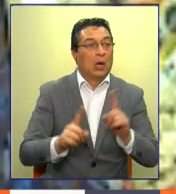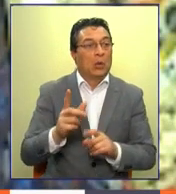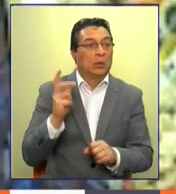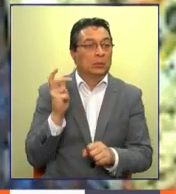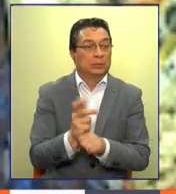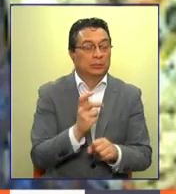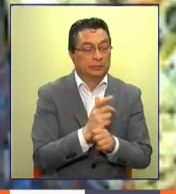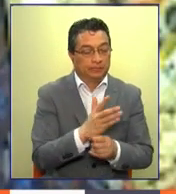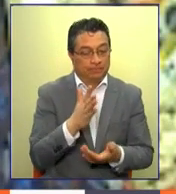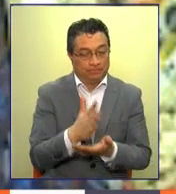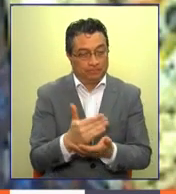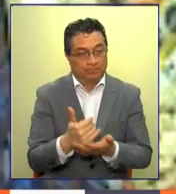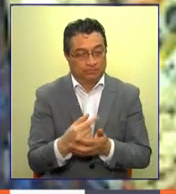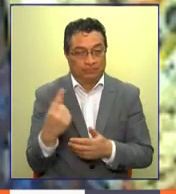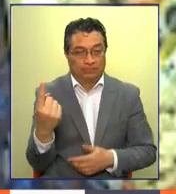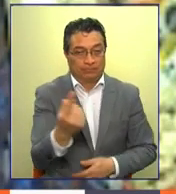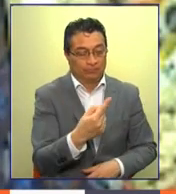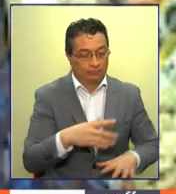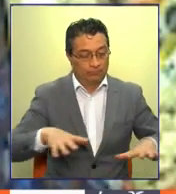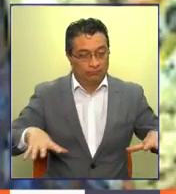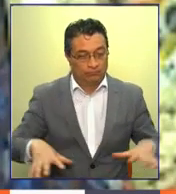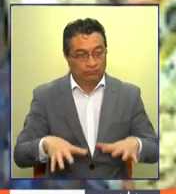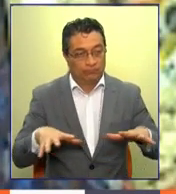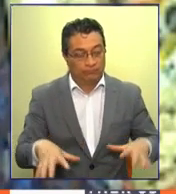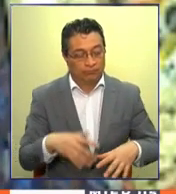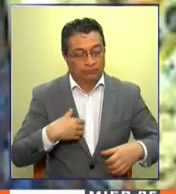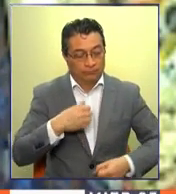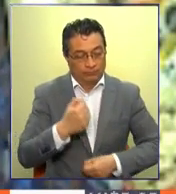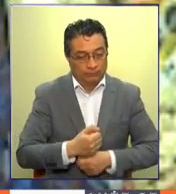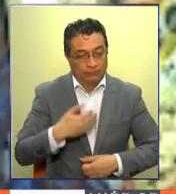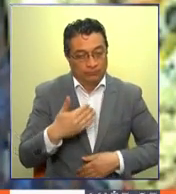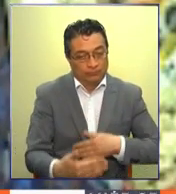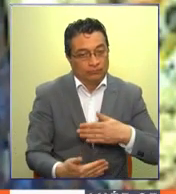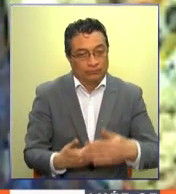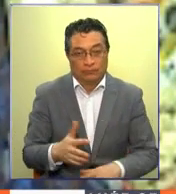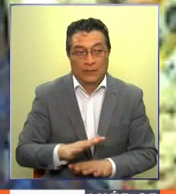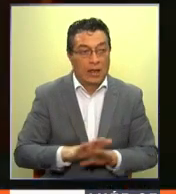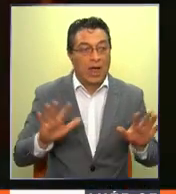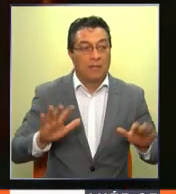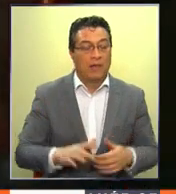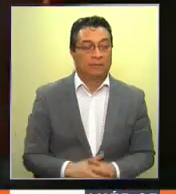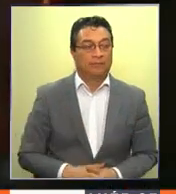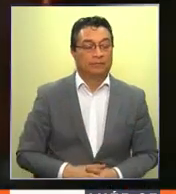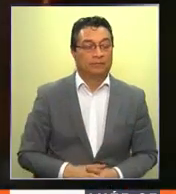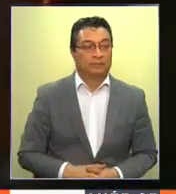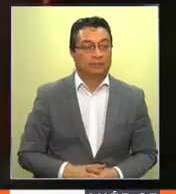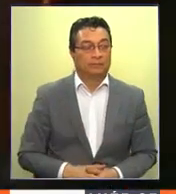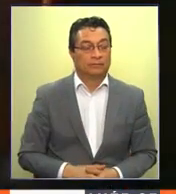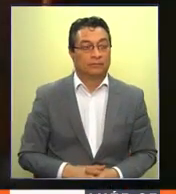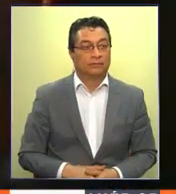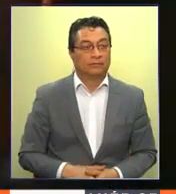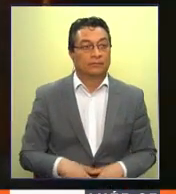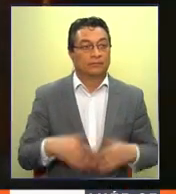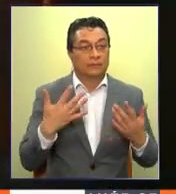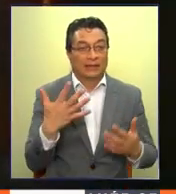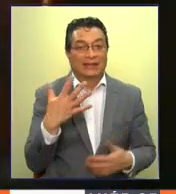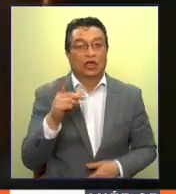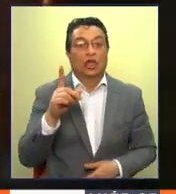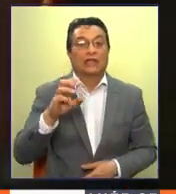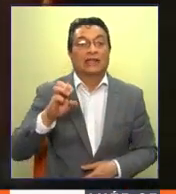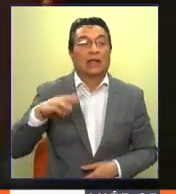medidas adoptadas por gente de esfuerzo que solo busca poder seguir trabajando. Cinco, hacémosla.